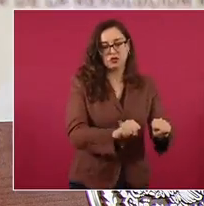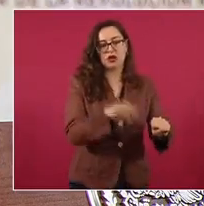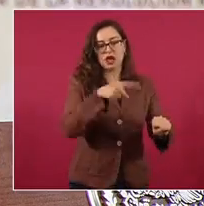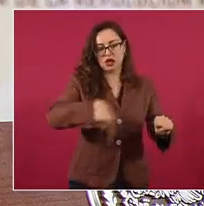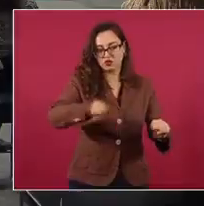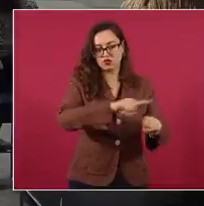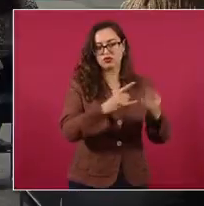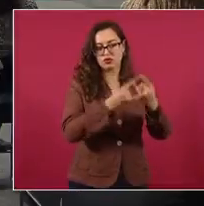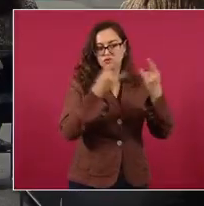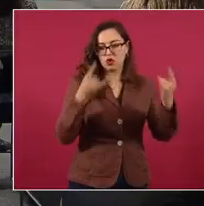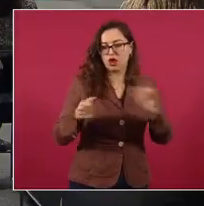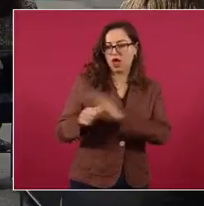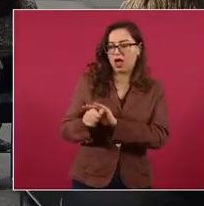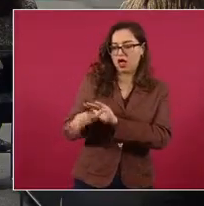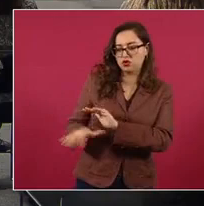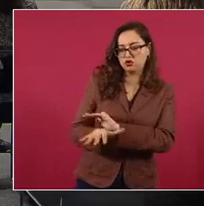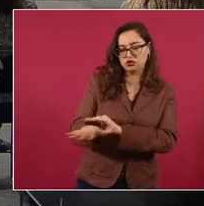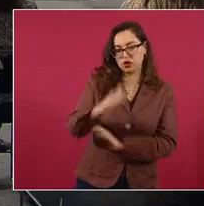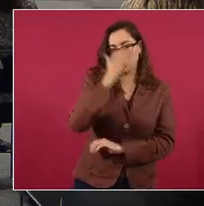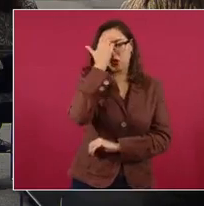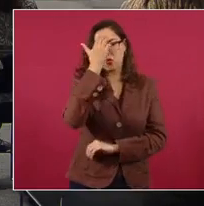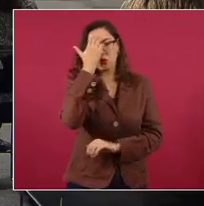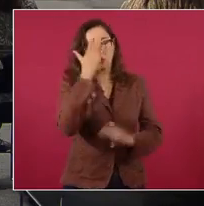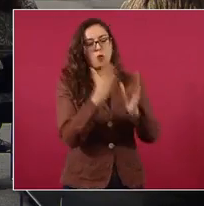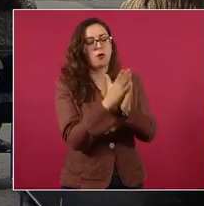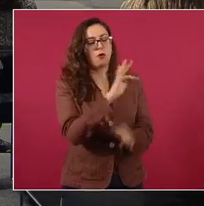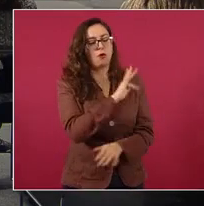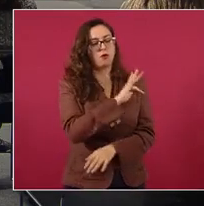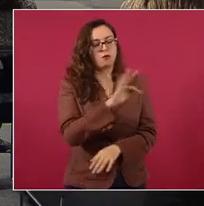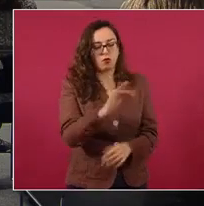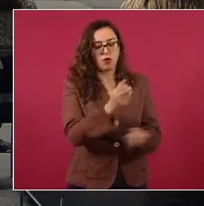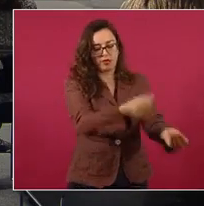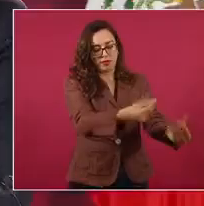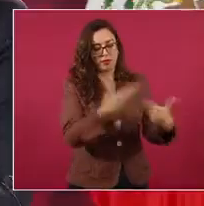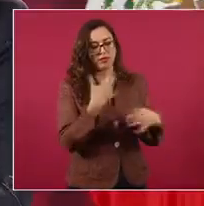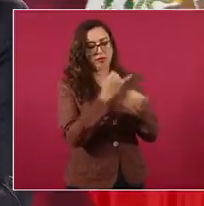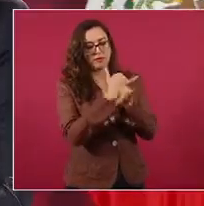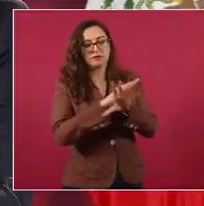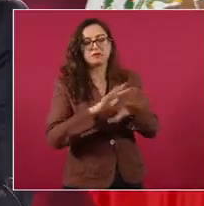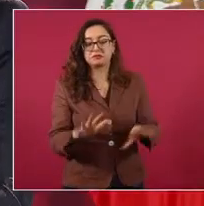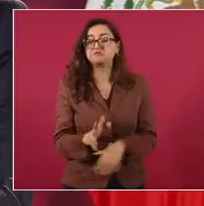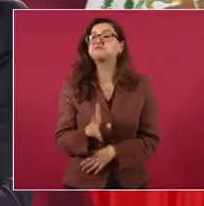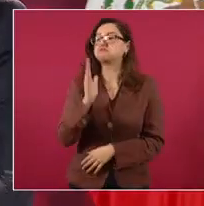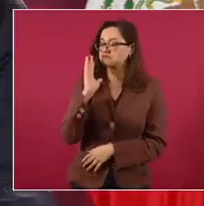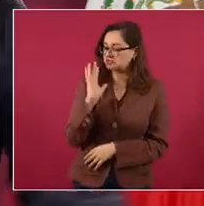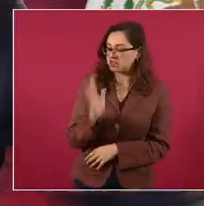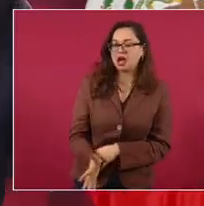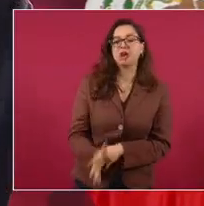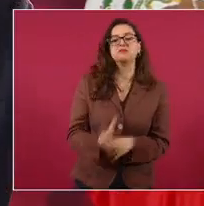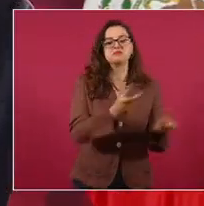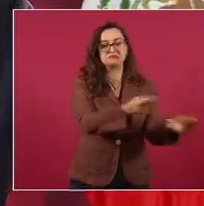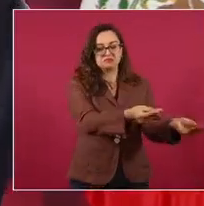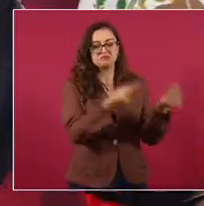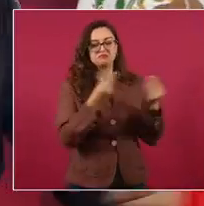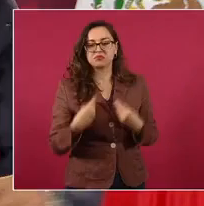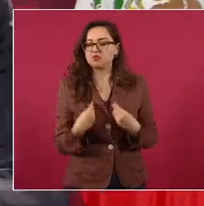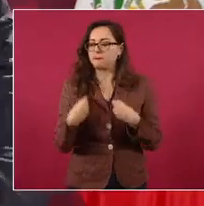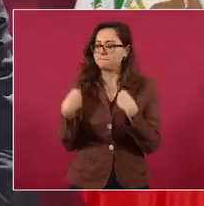Hablan del tema de Ayotzinapa y nos mandaron toda la información, y ya la